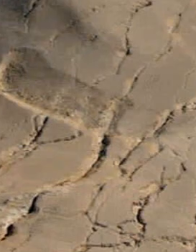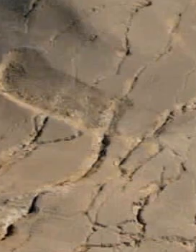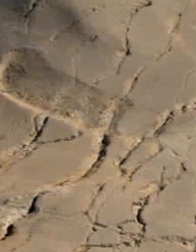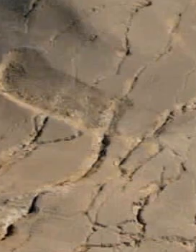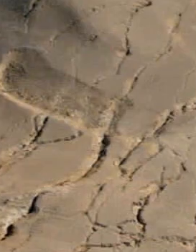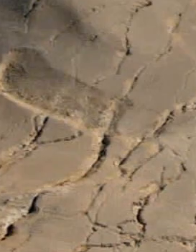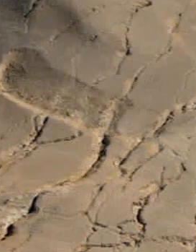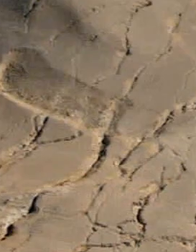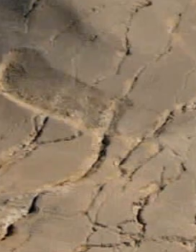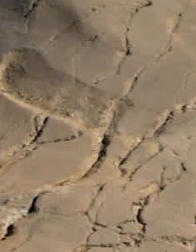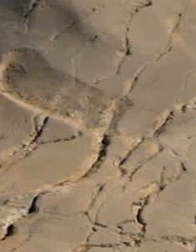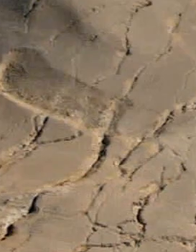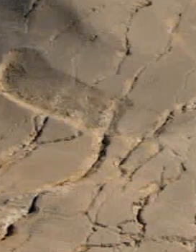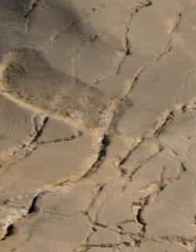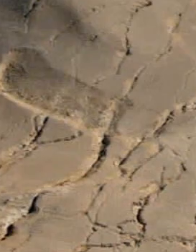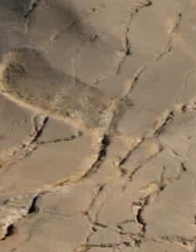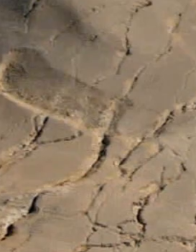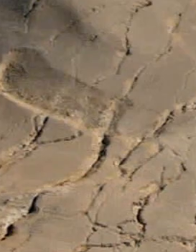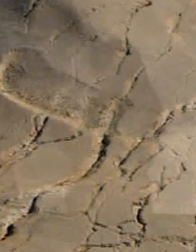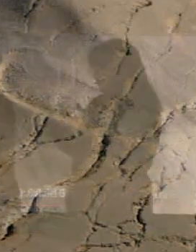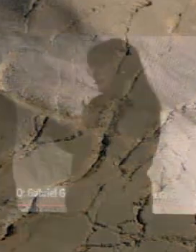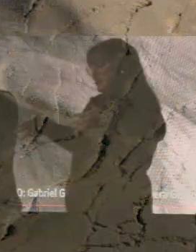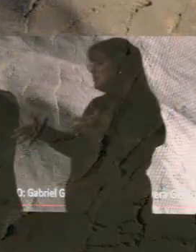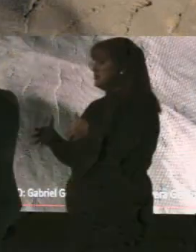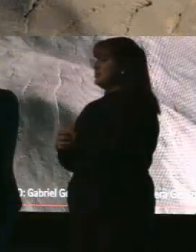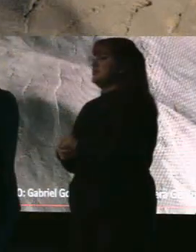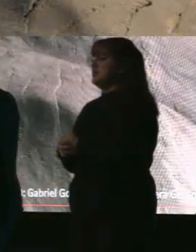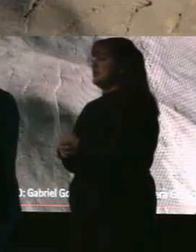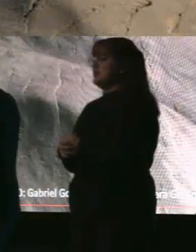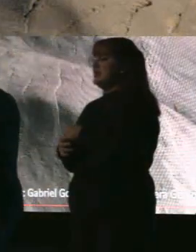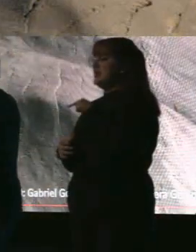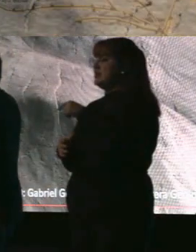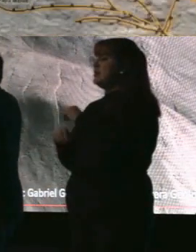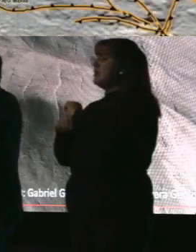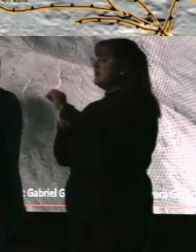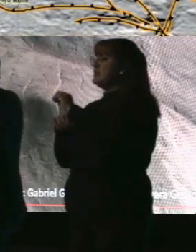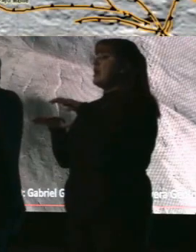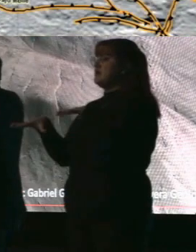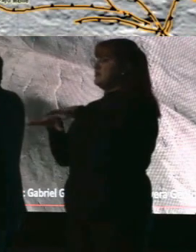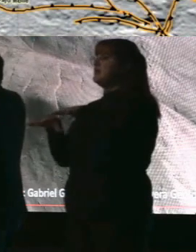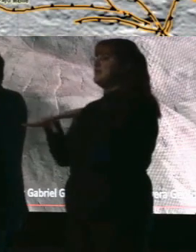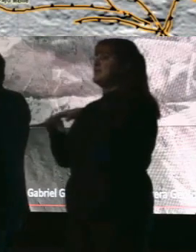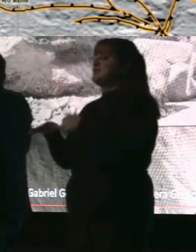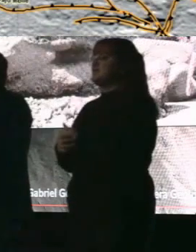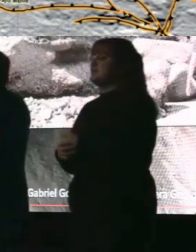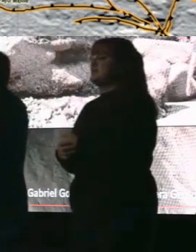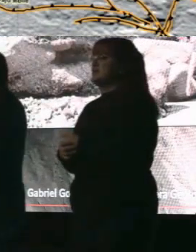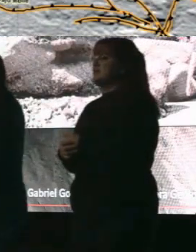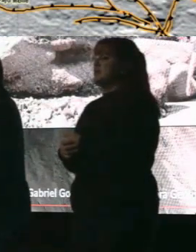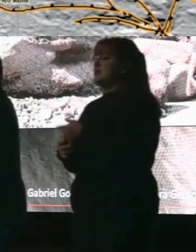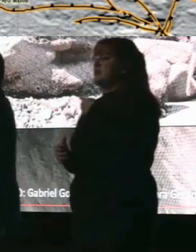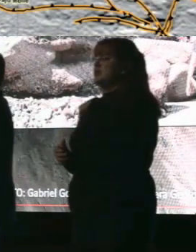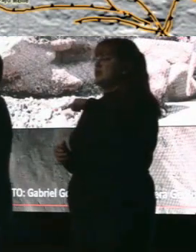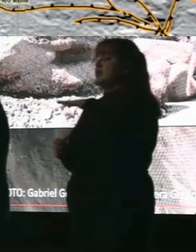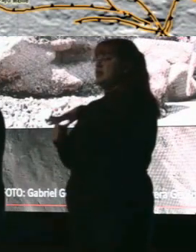se va agrietando y extendiendo el terreno, y eso indica que está muy activa. De hecho, nosotros en la